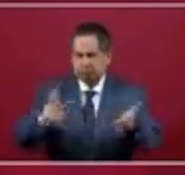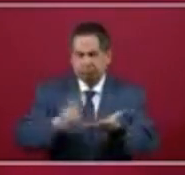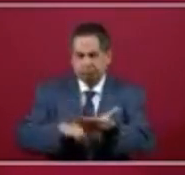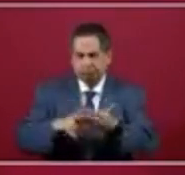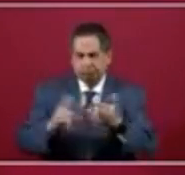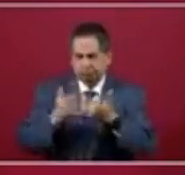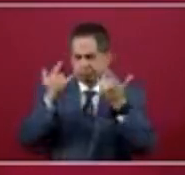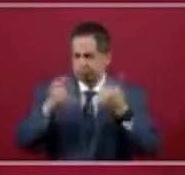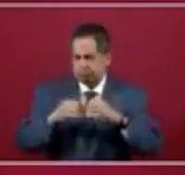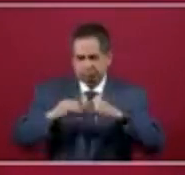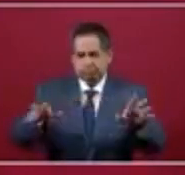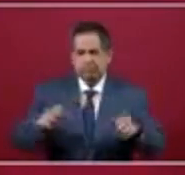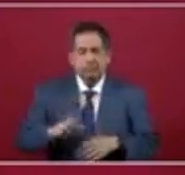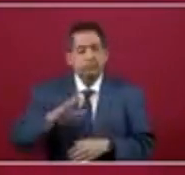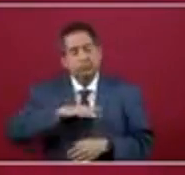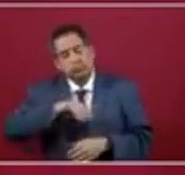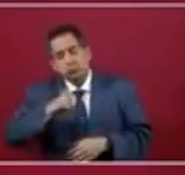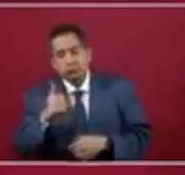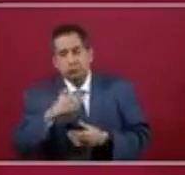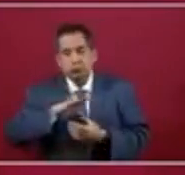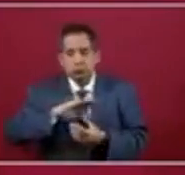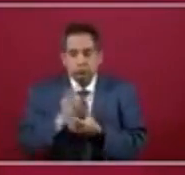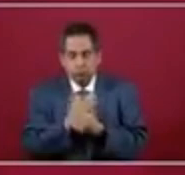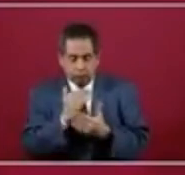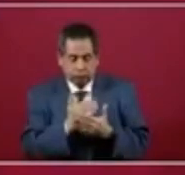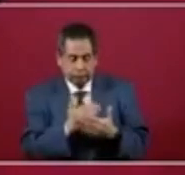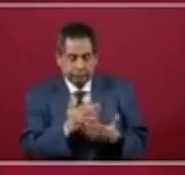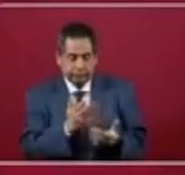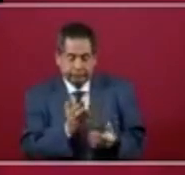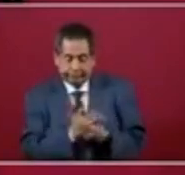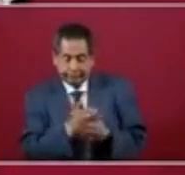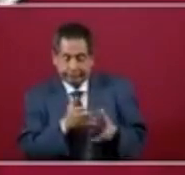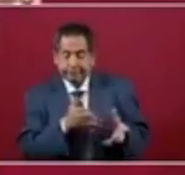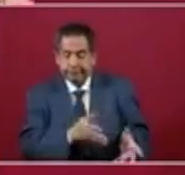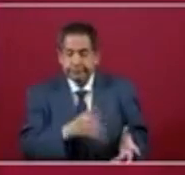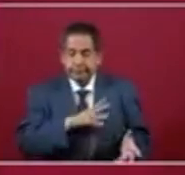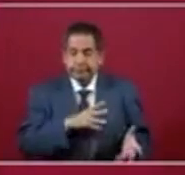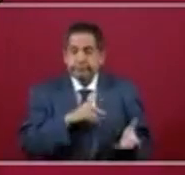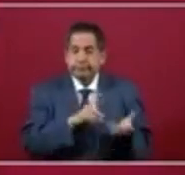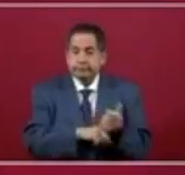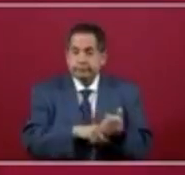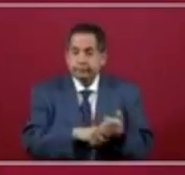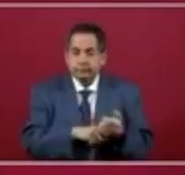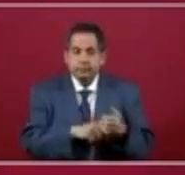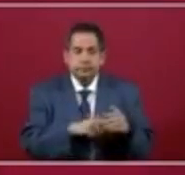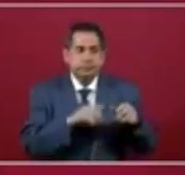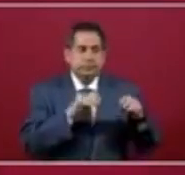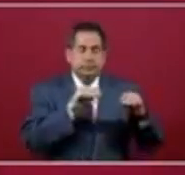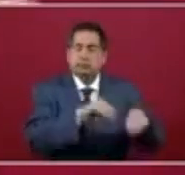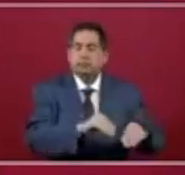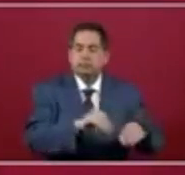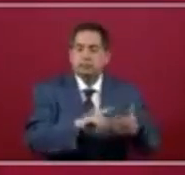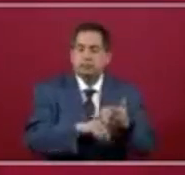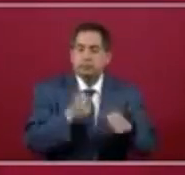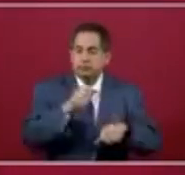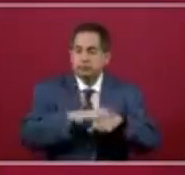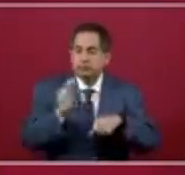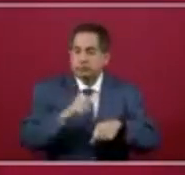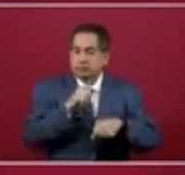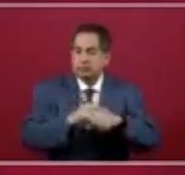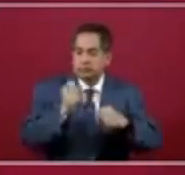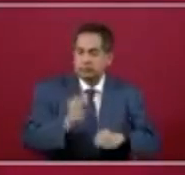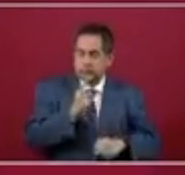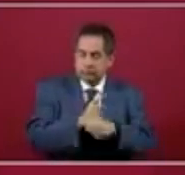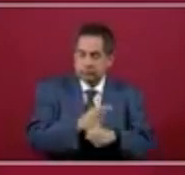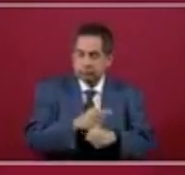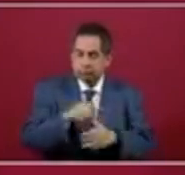sí mismo. Hay otros archivos que ya están en estos fondos de la Dirección Federal de Seguridad